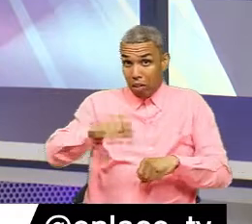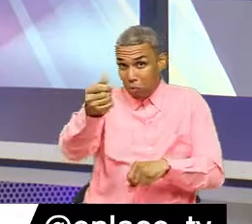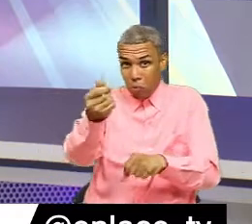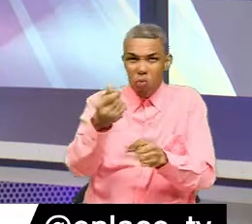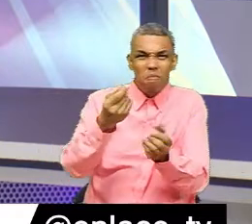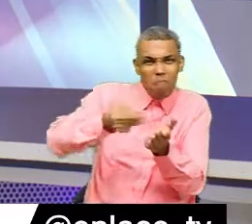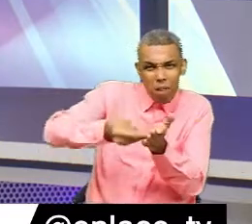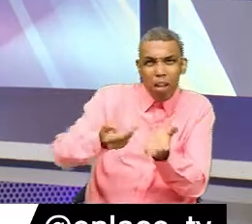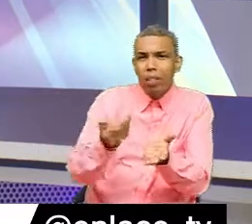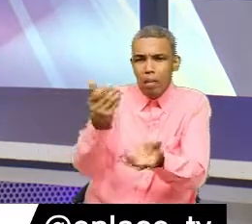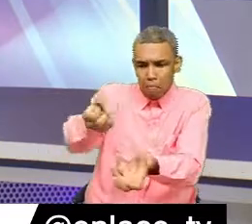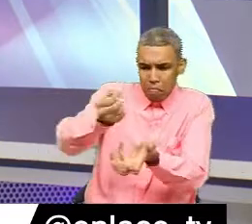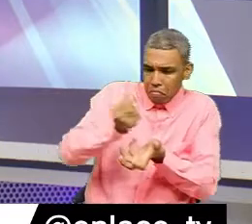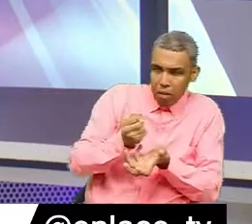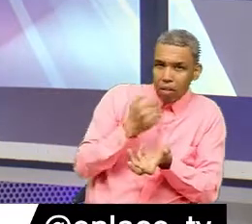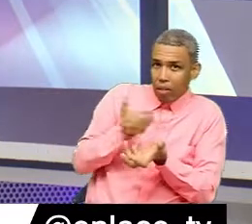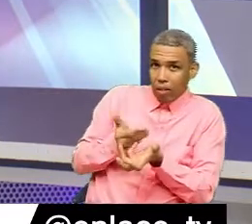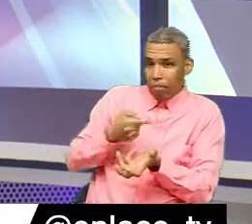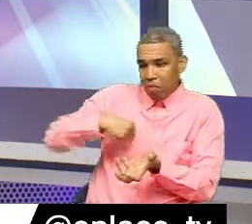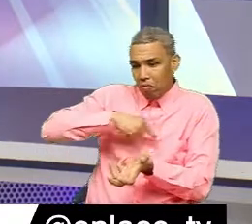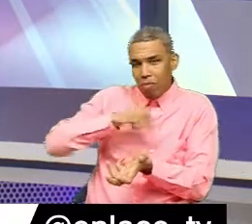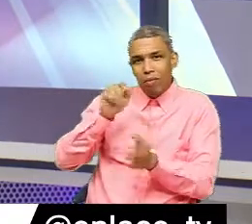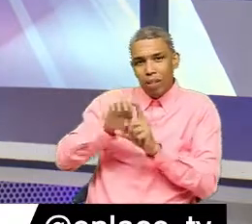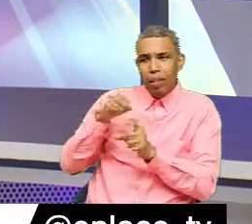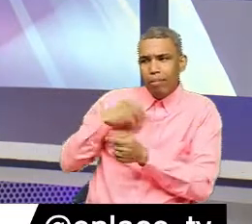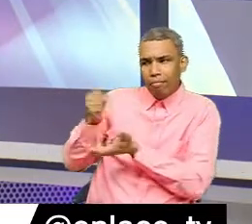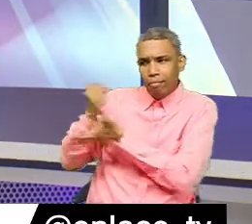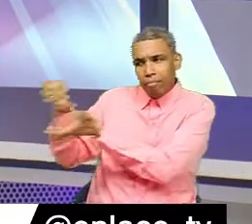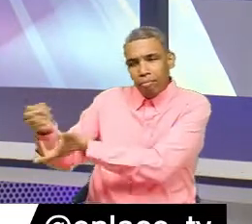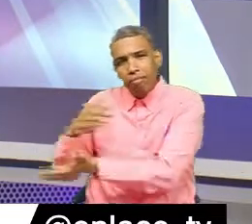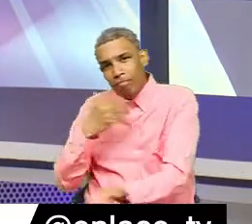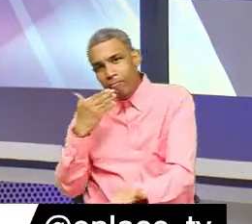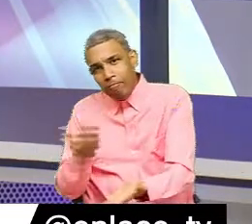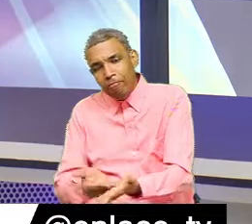del teléfono, de su teléfono